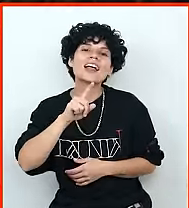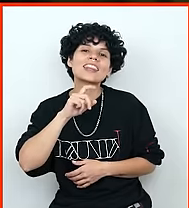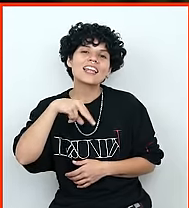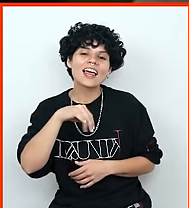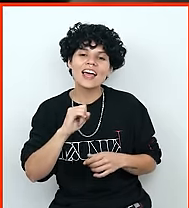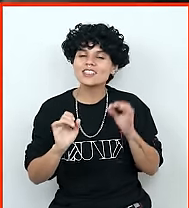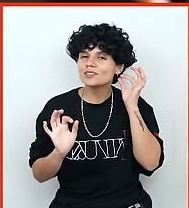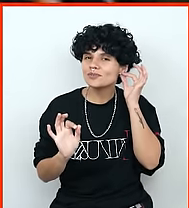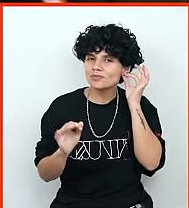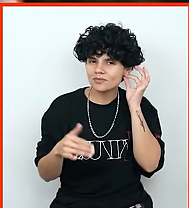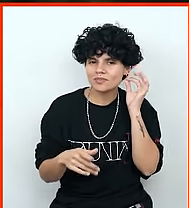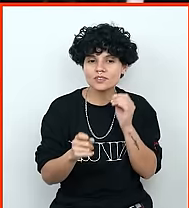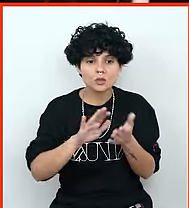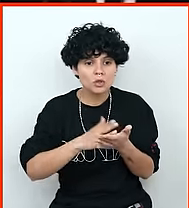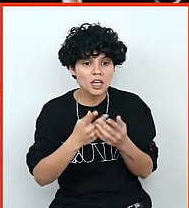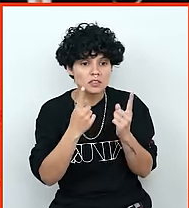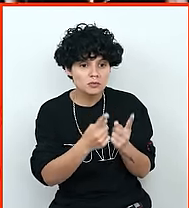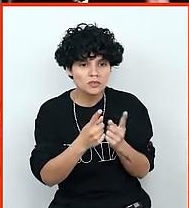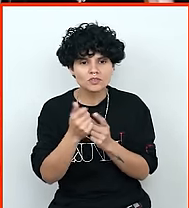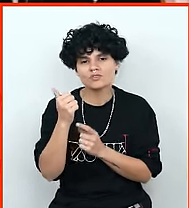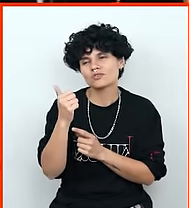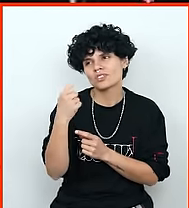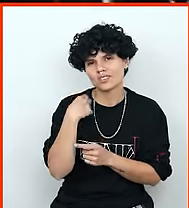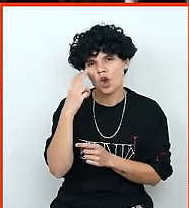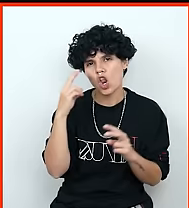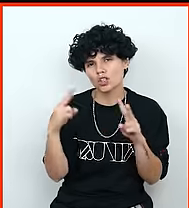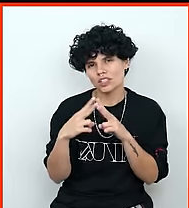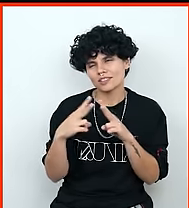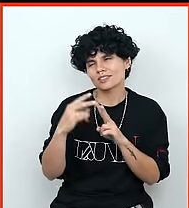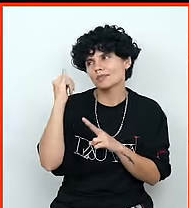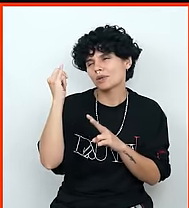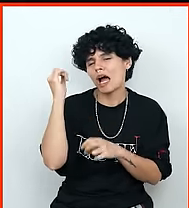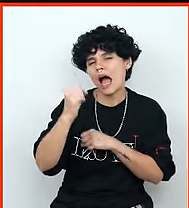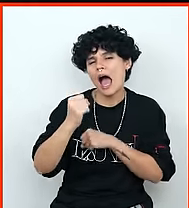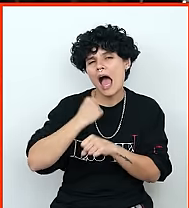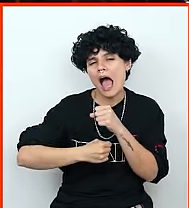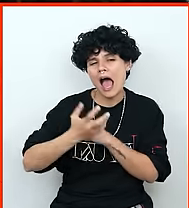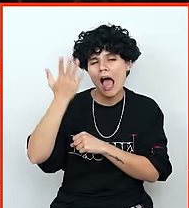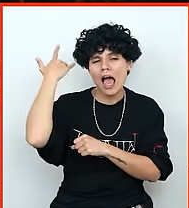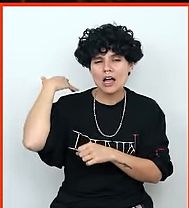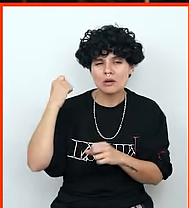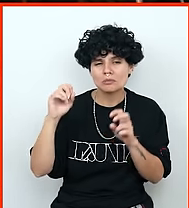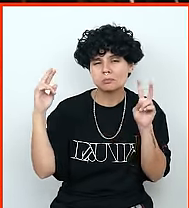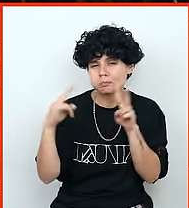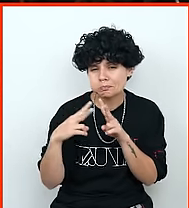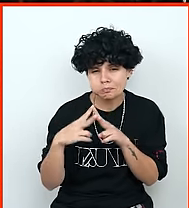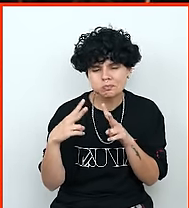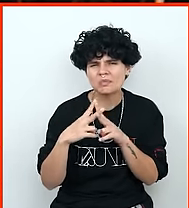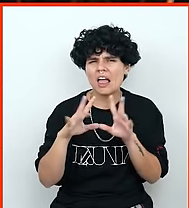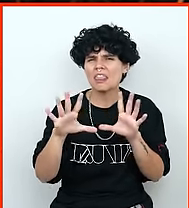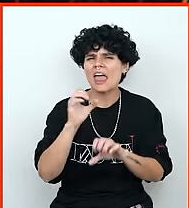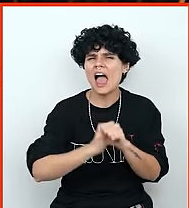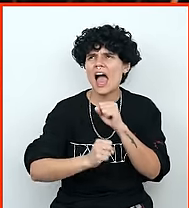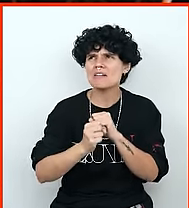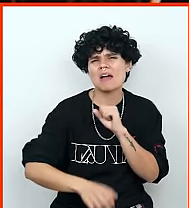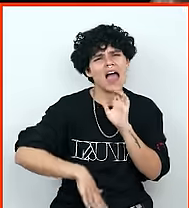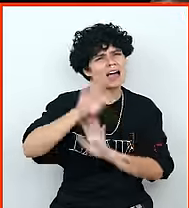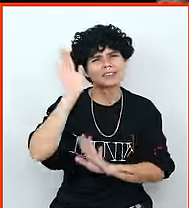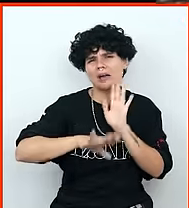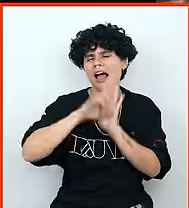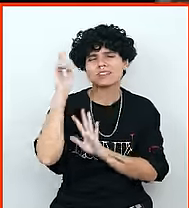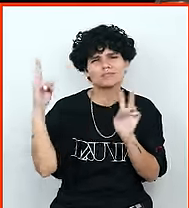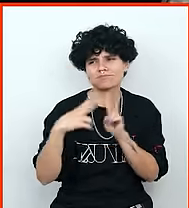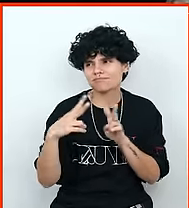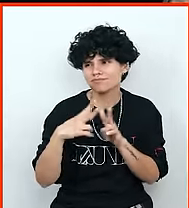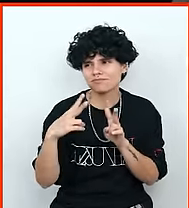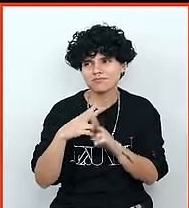Bien, ¿y tú? Bien, también. ¿Se bueno. conocieron? Sí. Sí. ¿Hace años? ¿Hace años? Sí. ¿Cuántos años más o menos? Sí. ¿Más de 10? Mucho